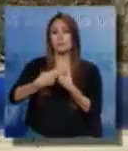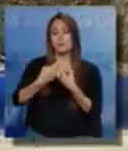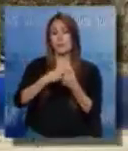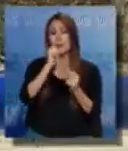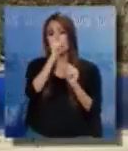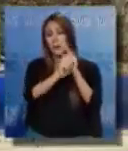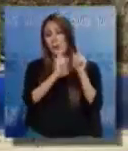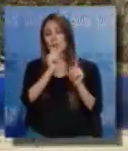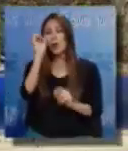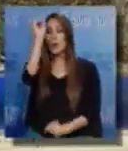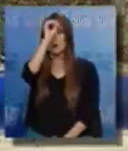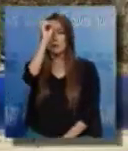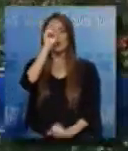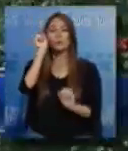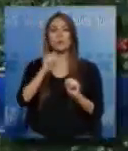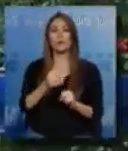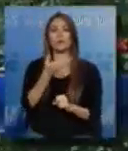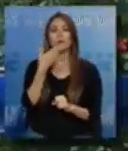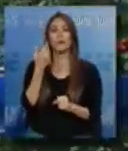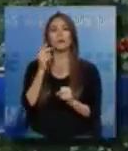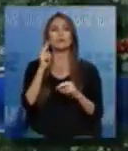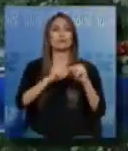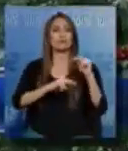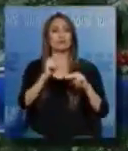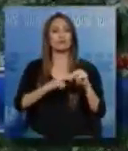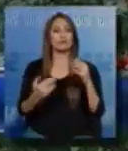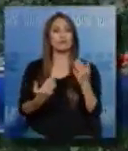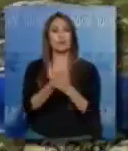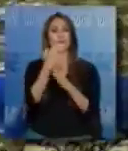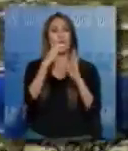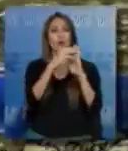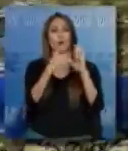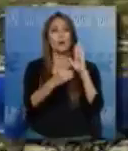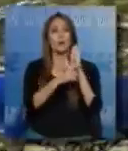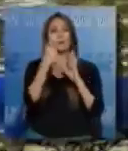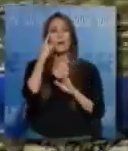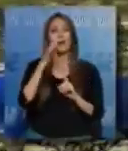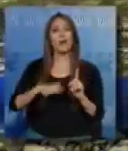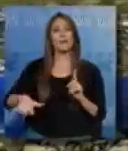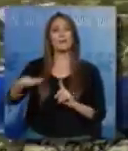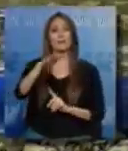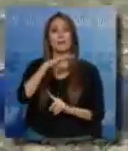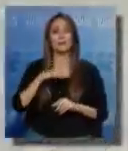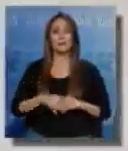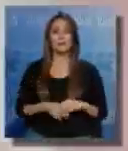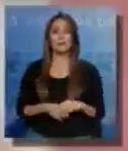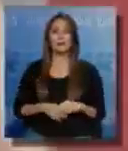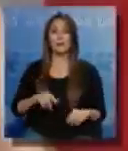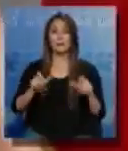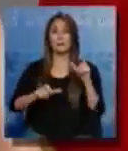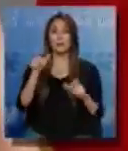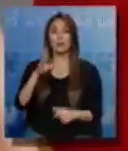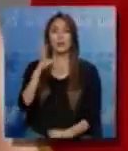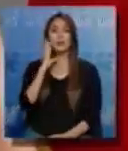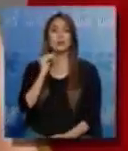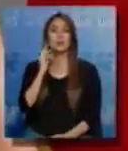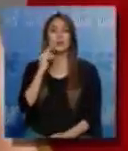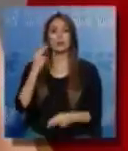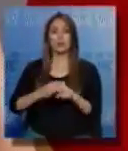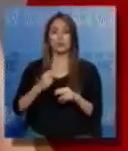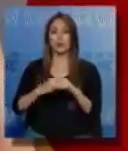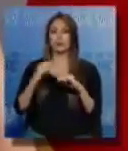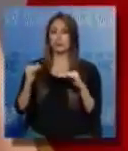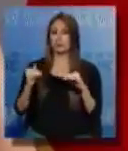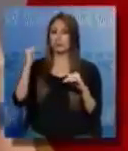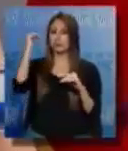o comentarios para fortalecer la construcción del proyecto del Código Orgánico del Ambiente. Profesionales de altísimo renombre